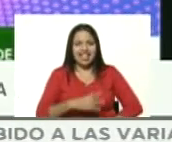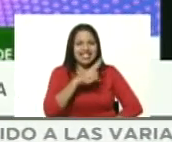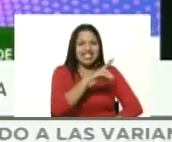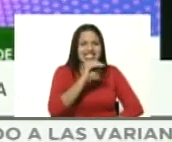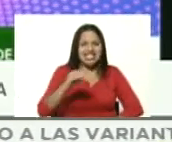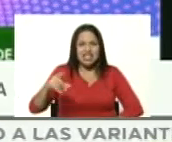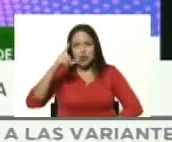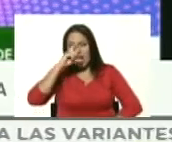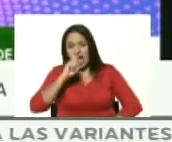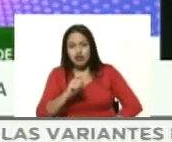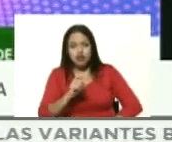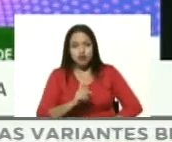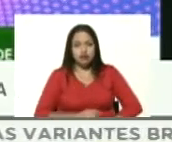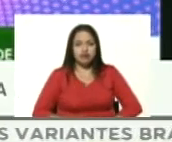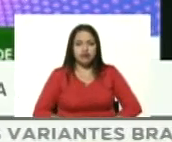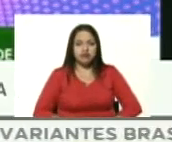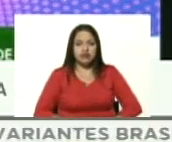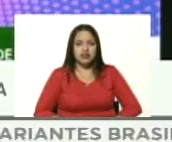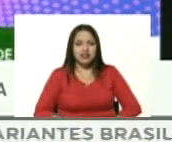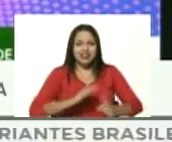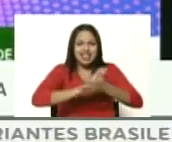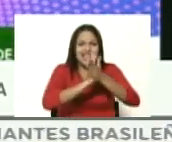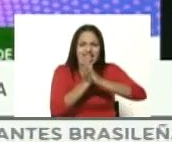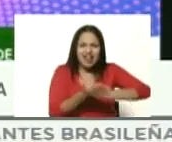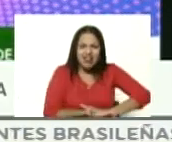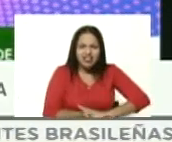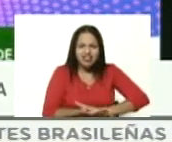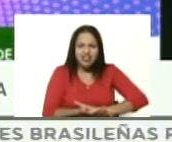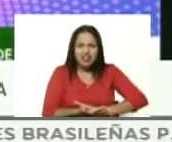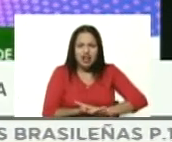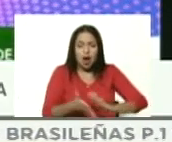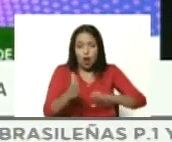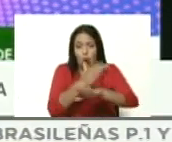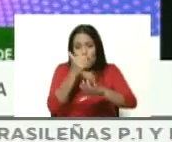300 años de destrucción del capitalismo,